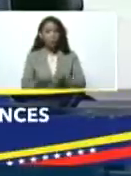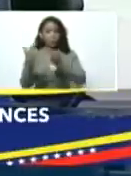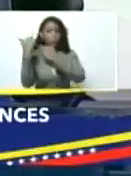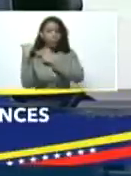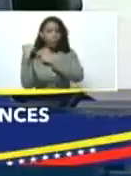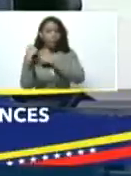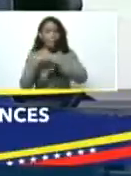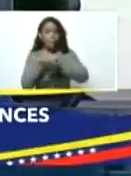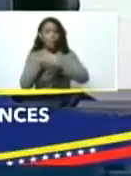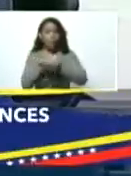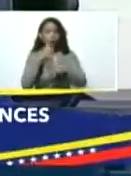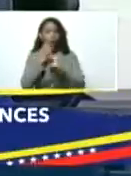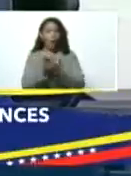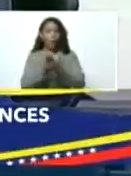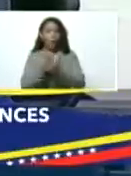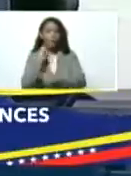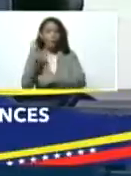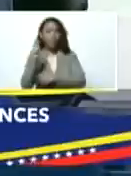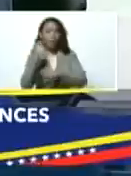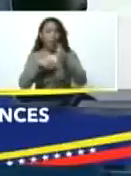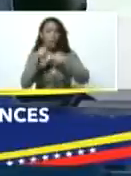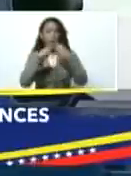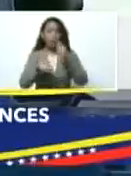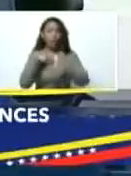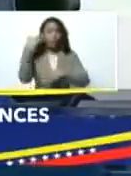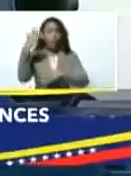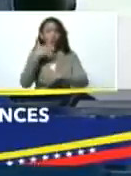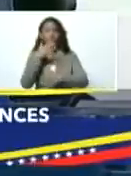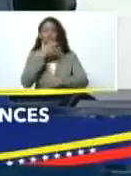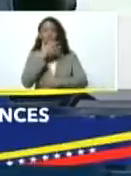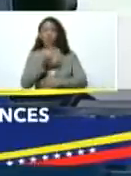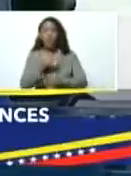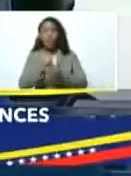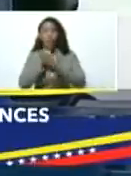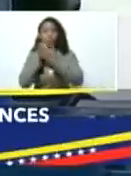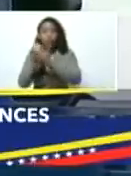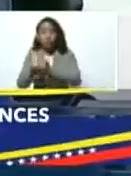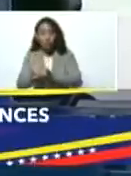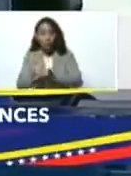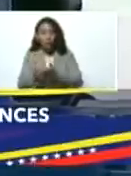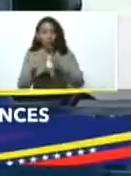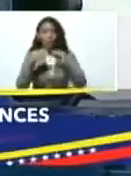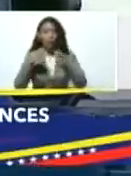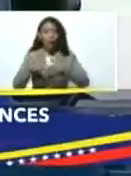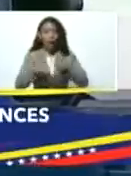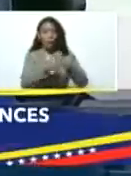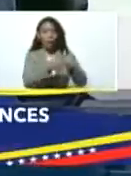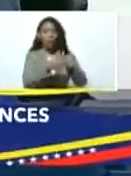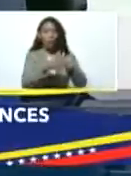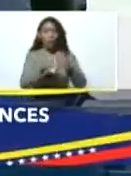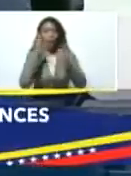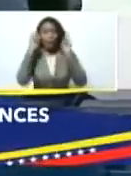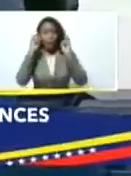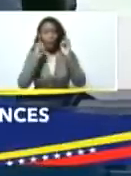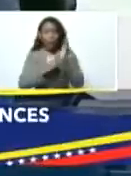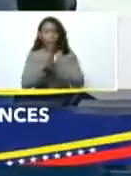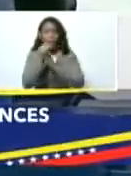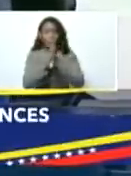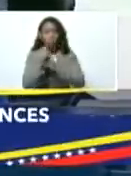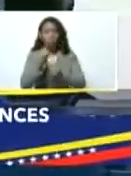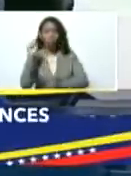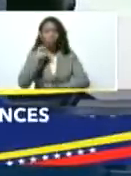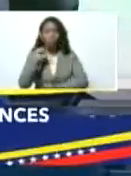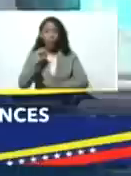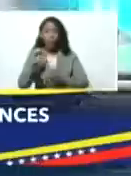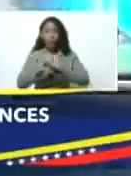en el Ministerio de Economía, Finanzas y Comercio Exterior de facilitar todo el camino para la economía en el caso del emprendimiento. Correcto. En el